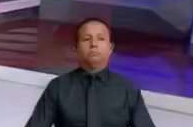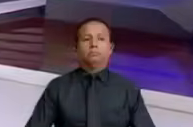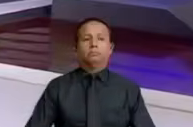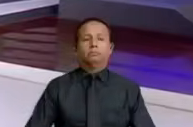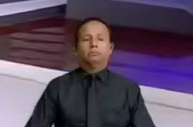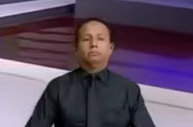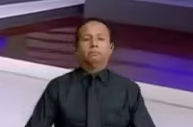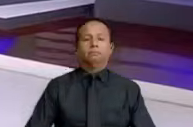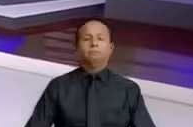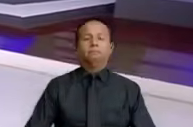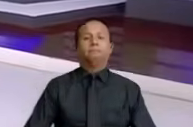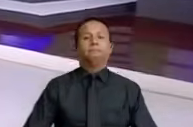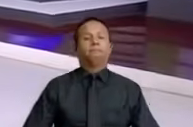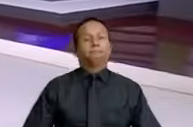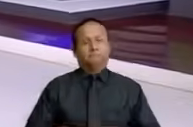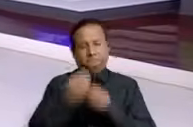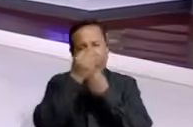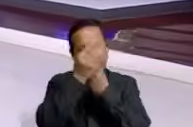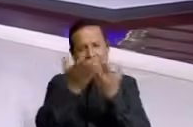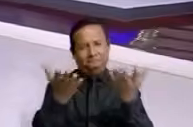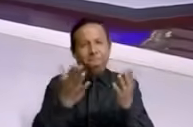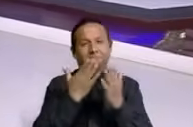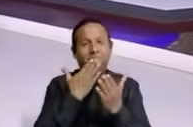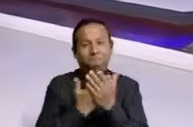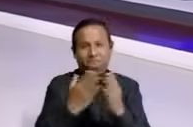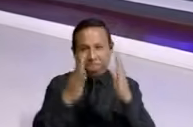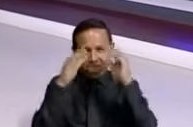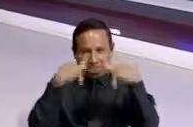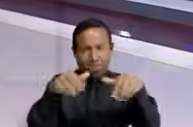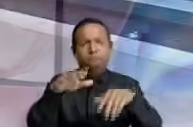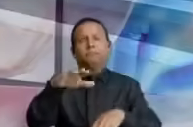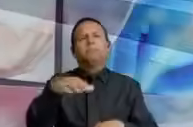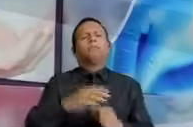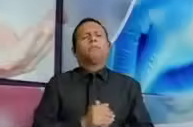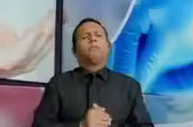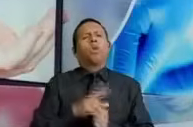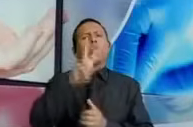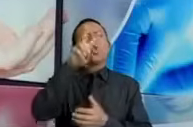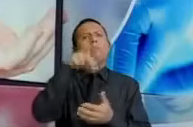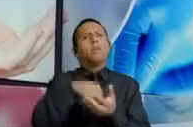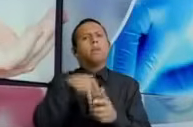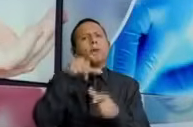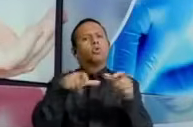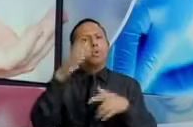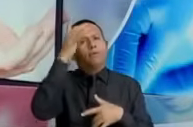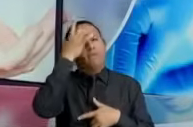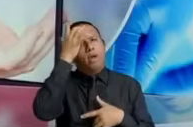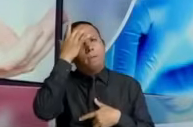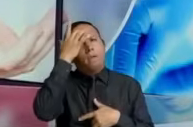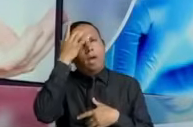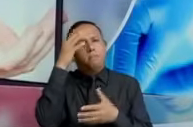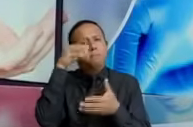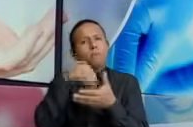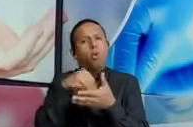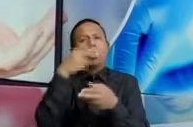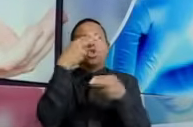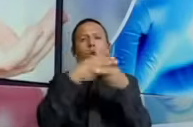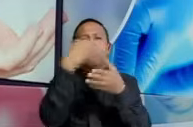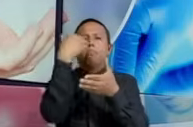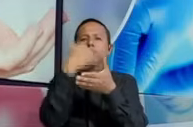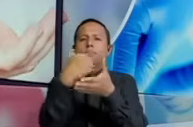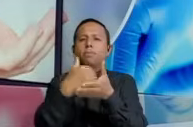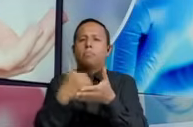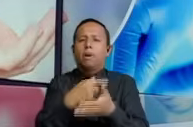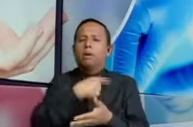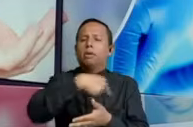mí es un placer que nos acompañen amigos casi 2000 pacientes permanecen en la lista de espera de un trasplante de